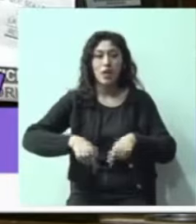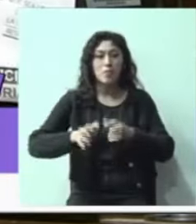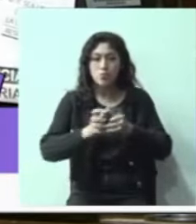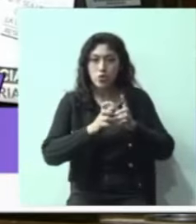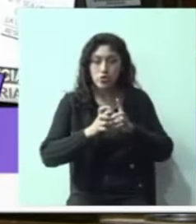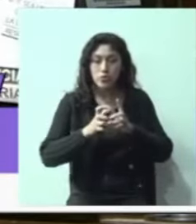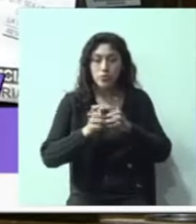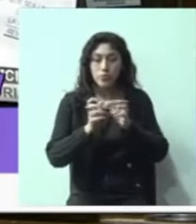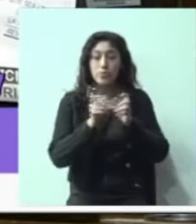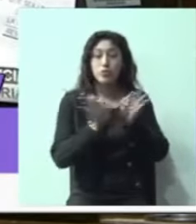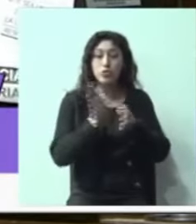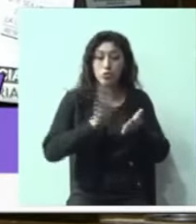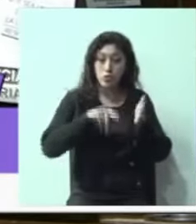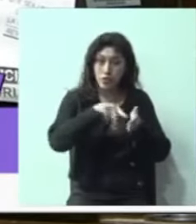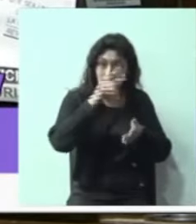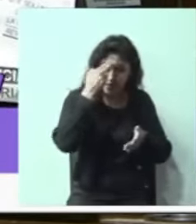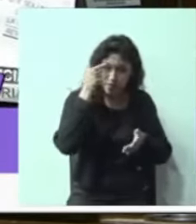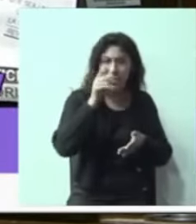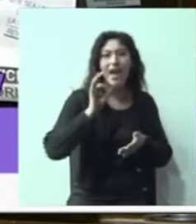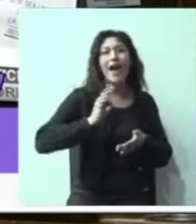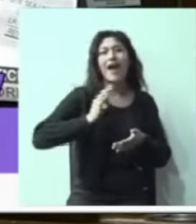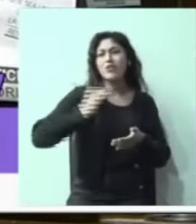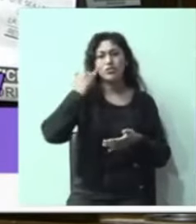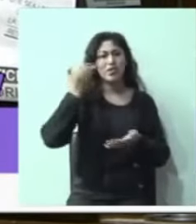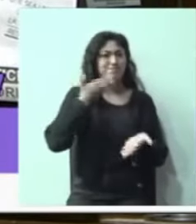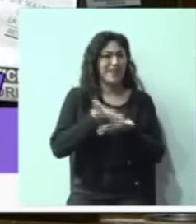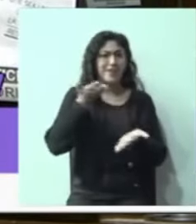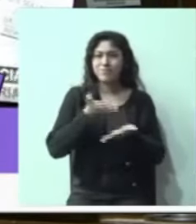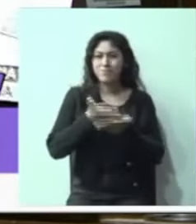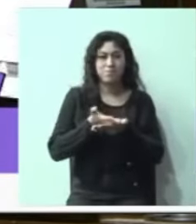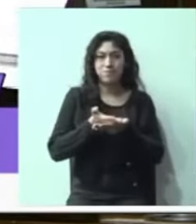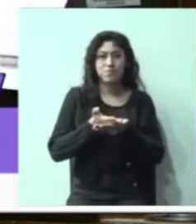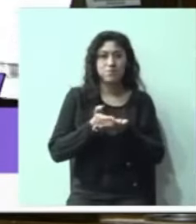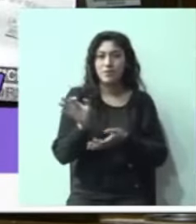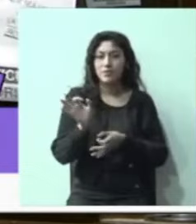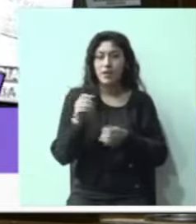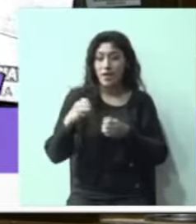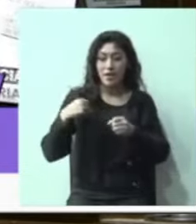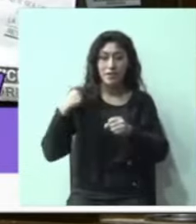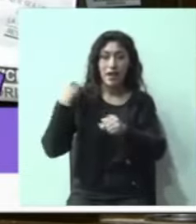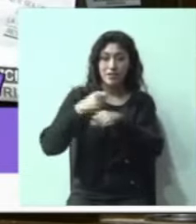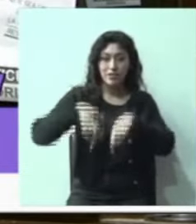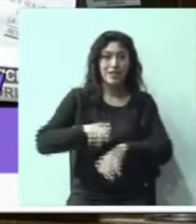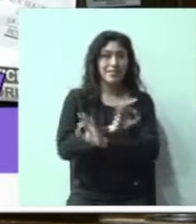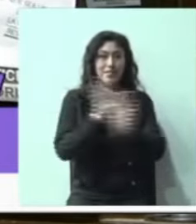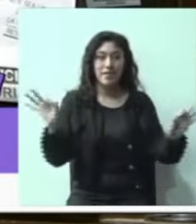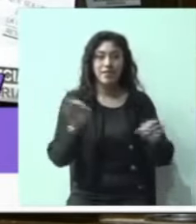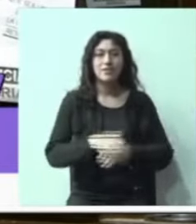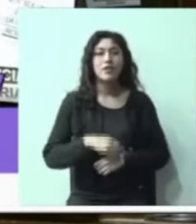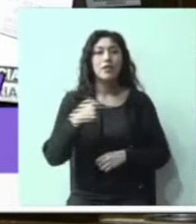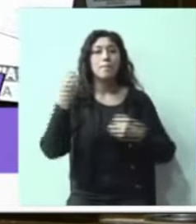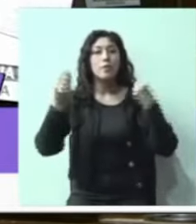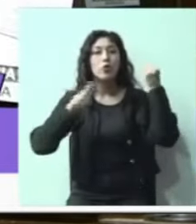proyectos que se han presentado, y muchos, en mi caso, ya de hace años. Estoy preocupado, ¿saben por qué? Porque me